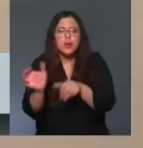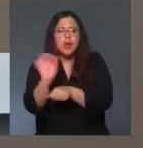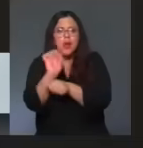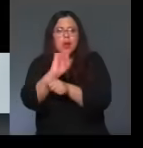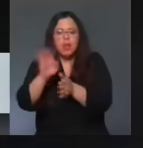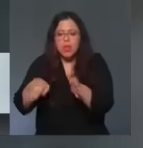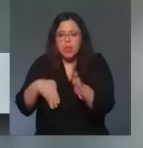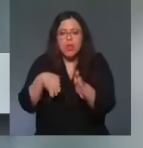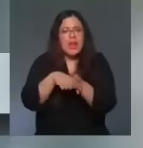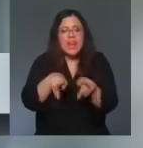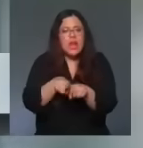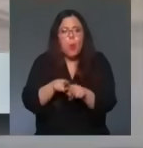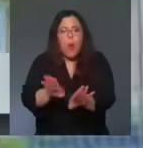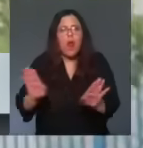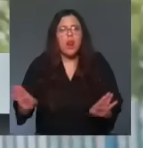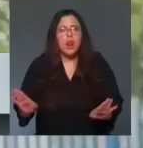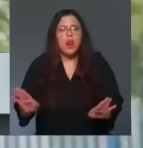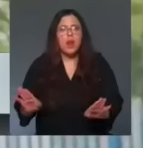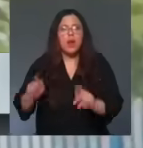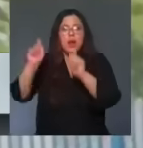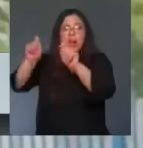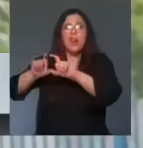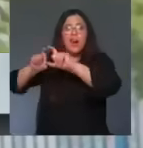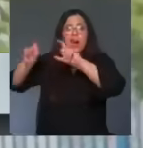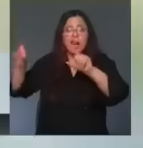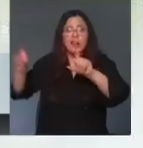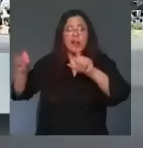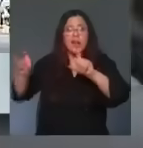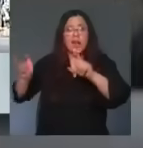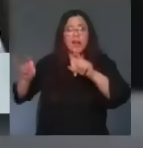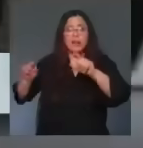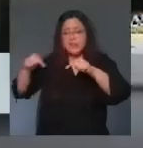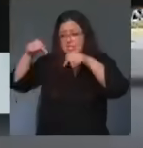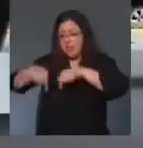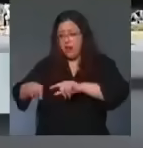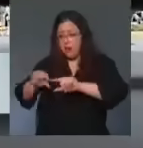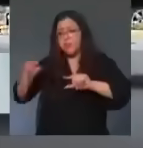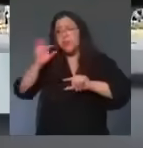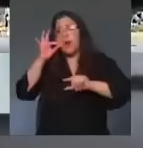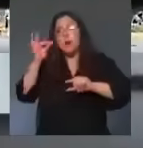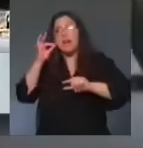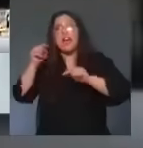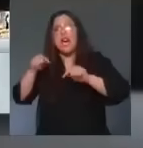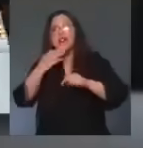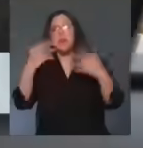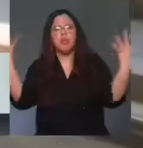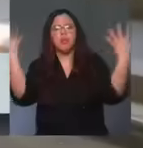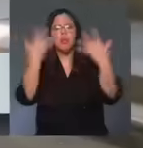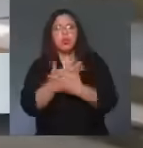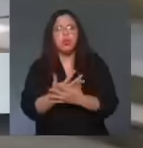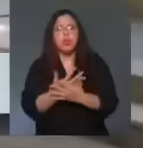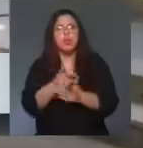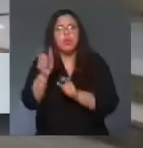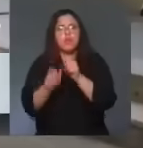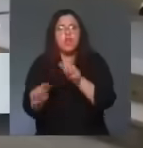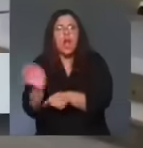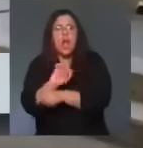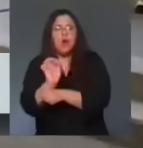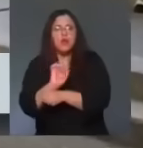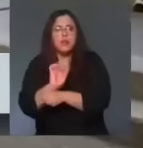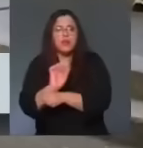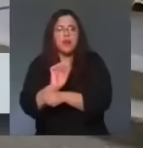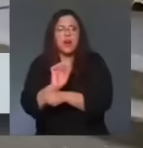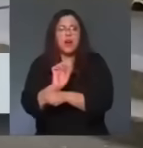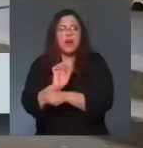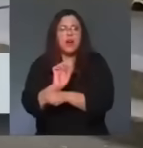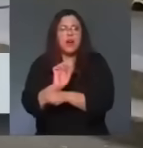estacionaron de alguna manera. Este cartel junto a una línea amarilla ya antes ha provocado confusión en automovilistas, según